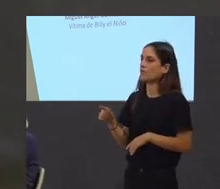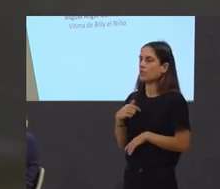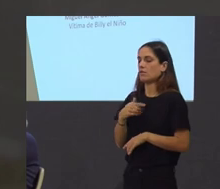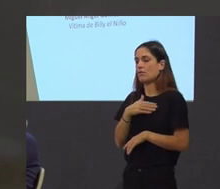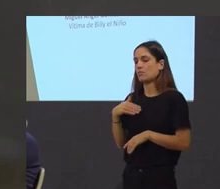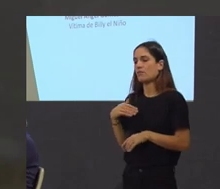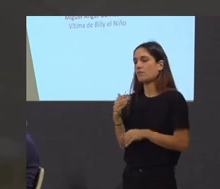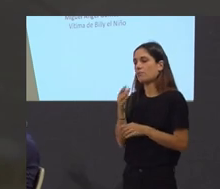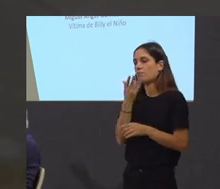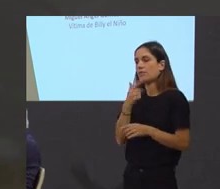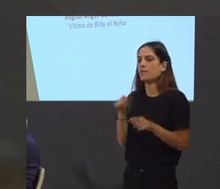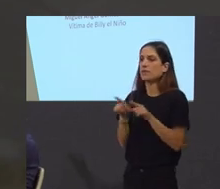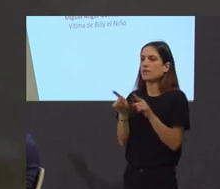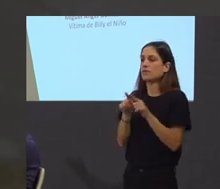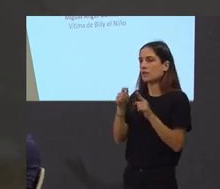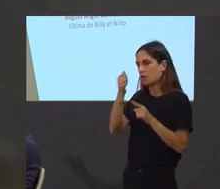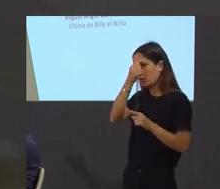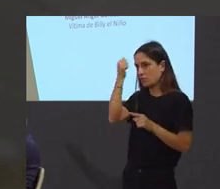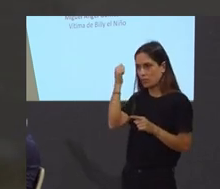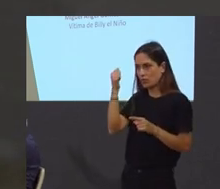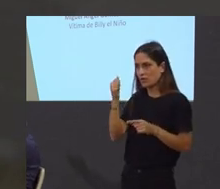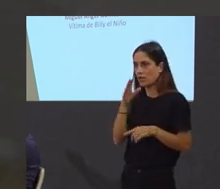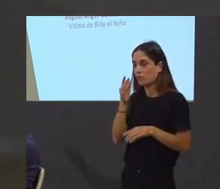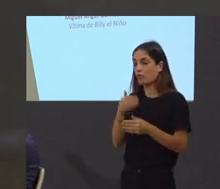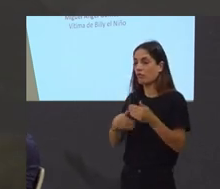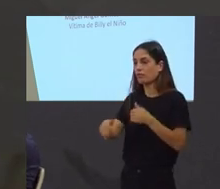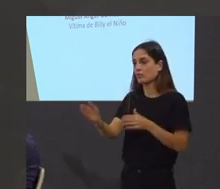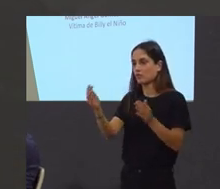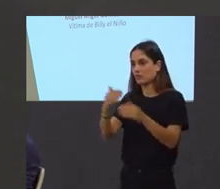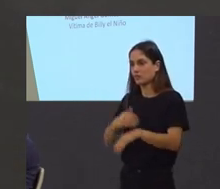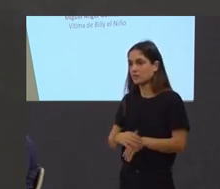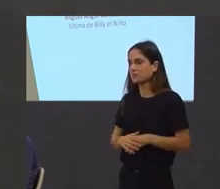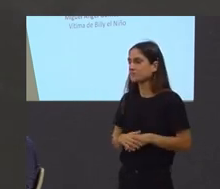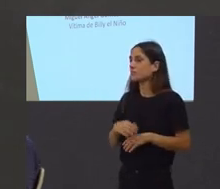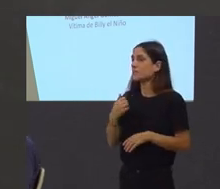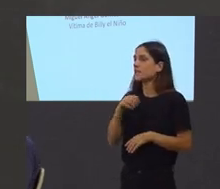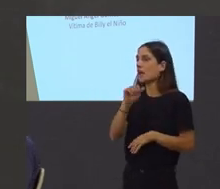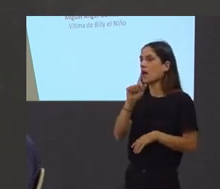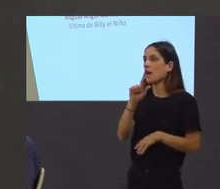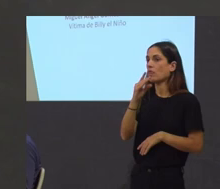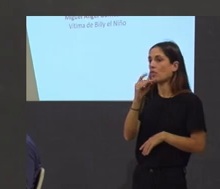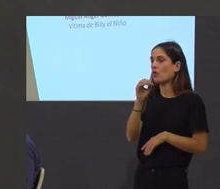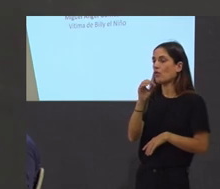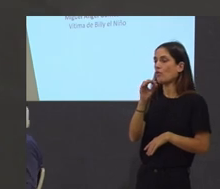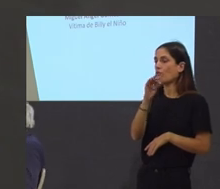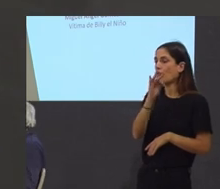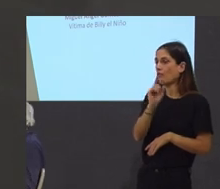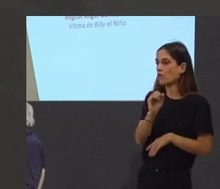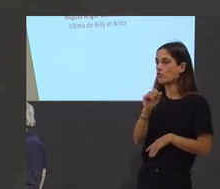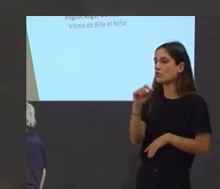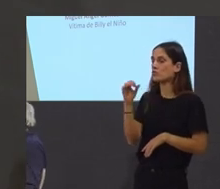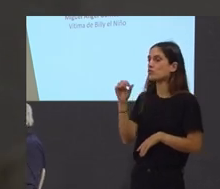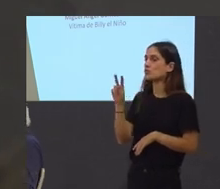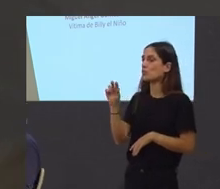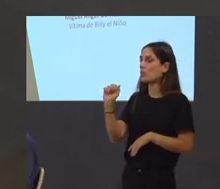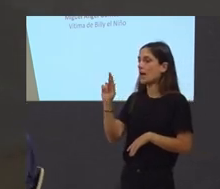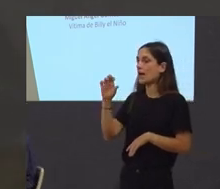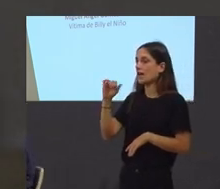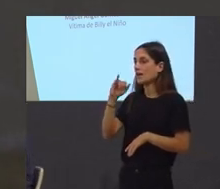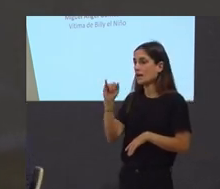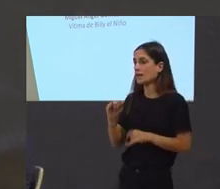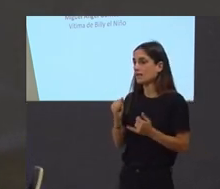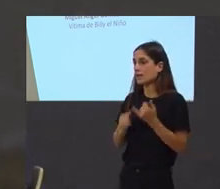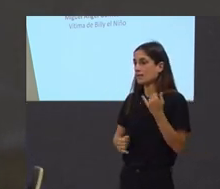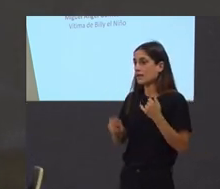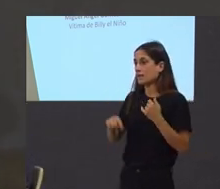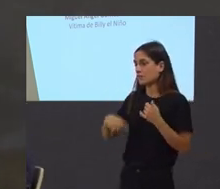12 fossores que fue uno de los artífices de la transición pues acabo con alzheimer que poco más generosa que yo no